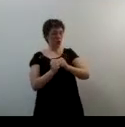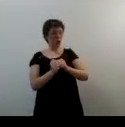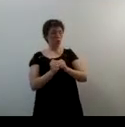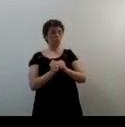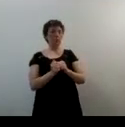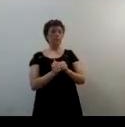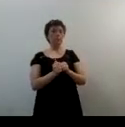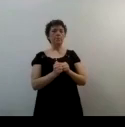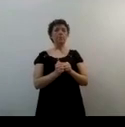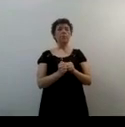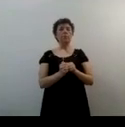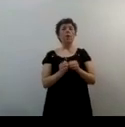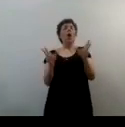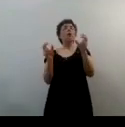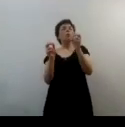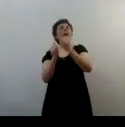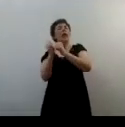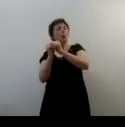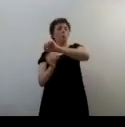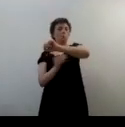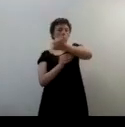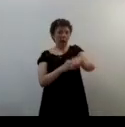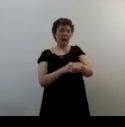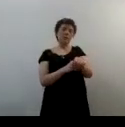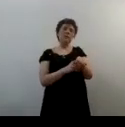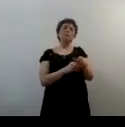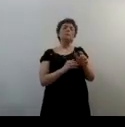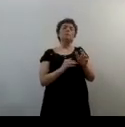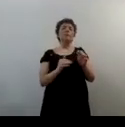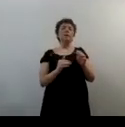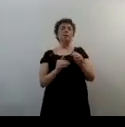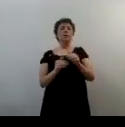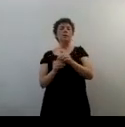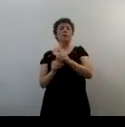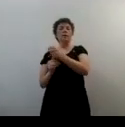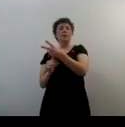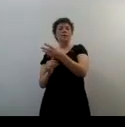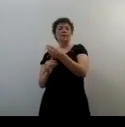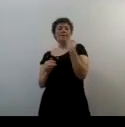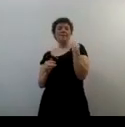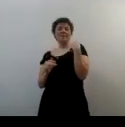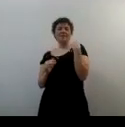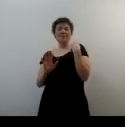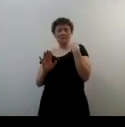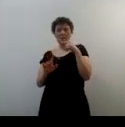un molusco o una carne. Ya estoy viendo vino y cerveza, ya voy a llegar ahí.